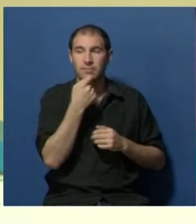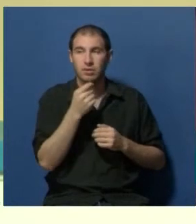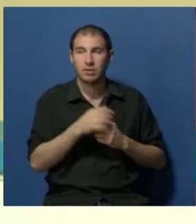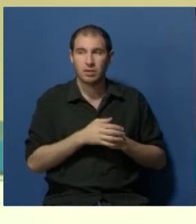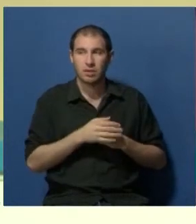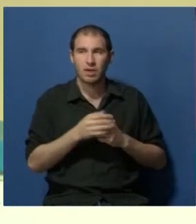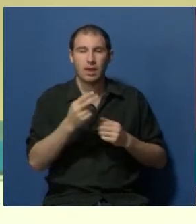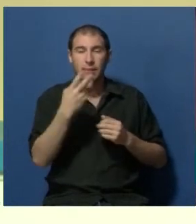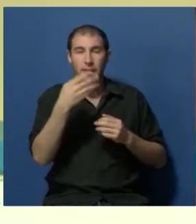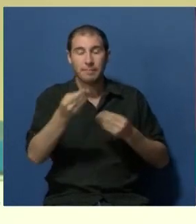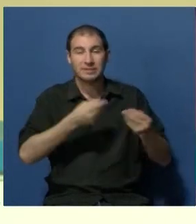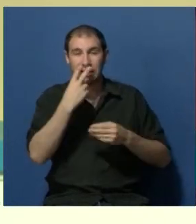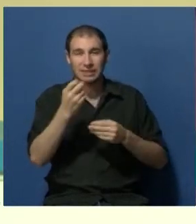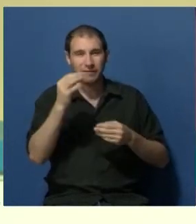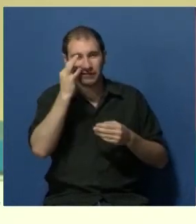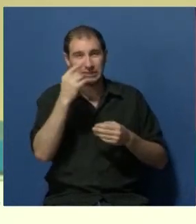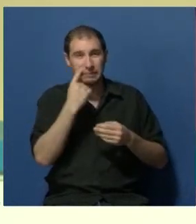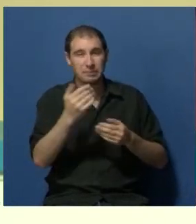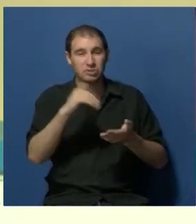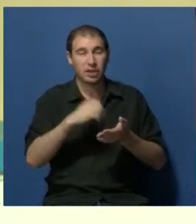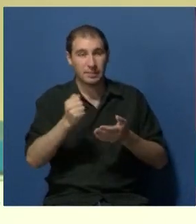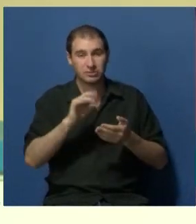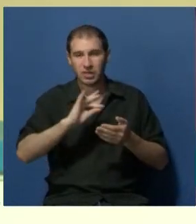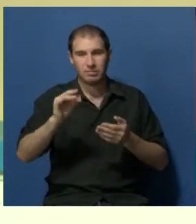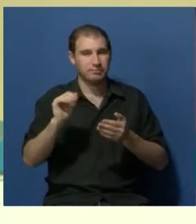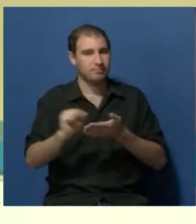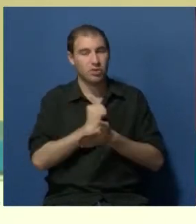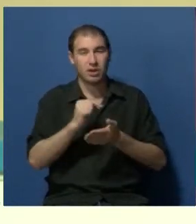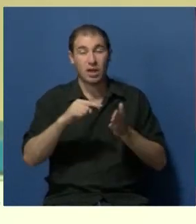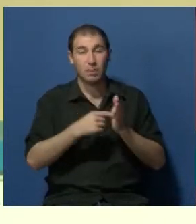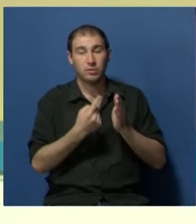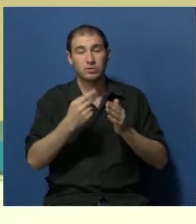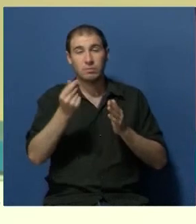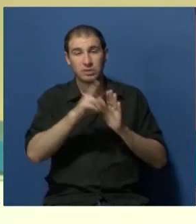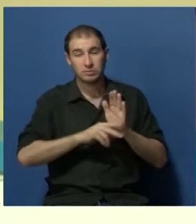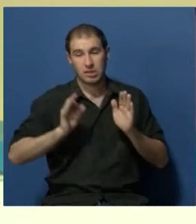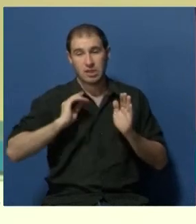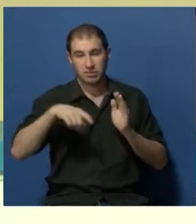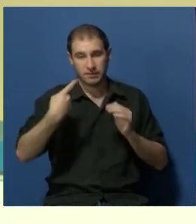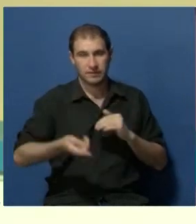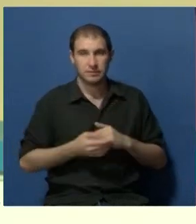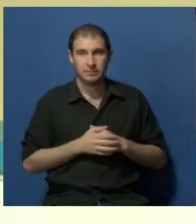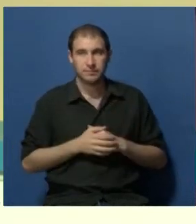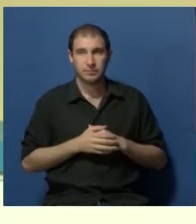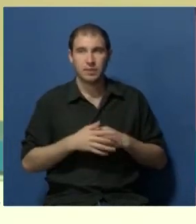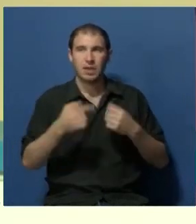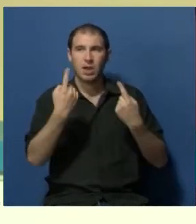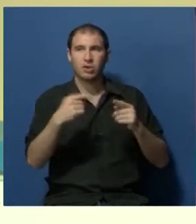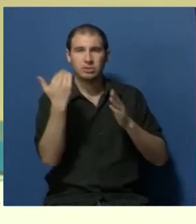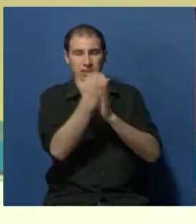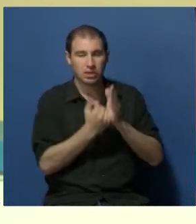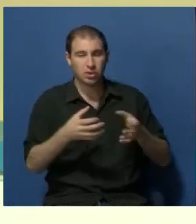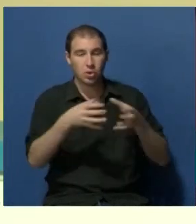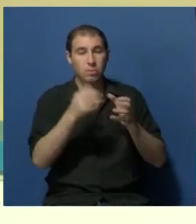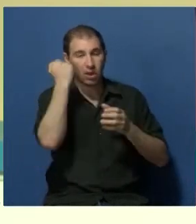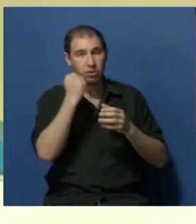perdonaron a las eléctricas casi 20.000 millones de pesos en un artículo del presupuesto para el año que viene. Se priorizan determinados grupos de